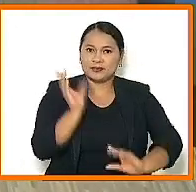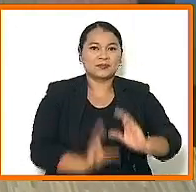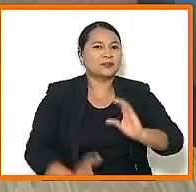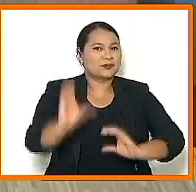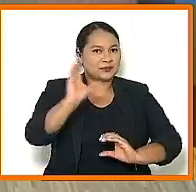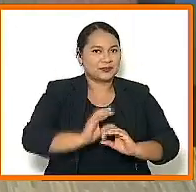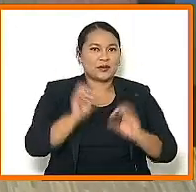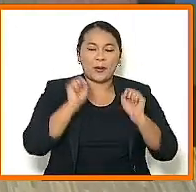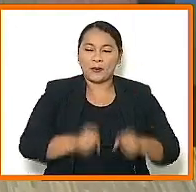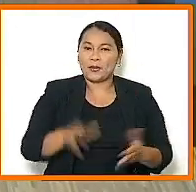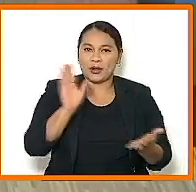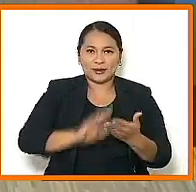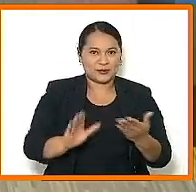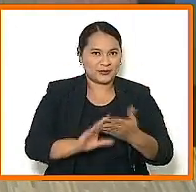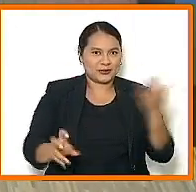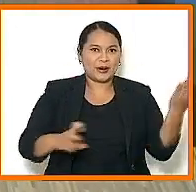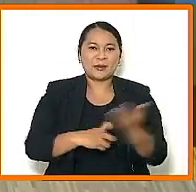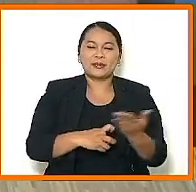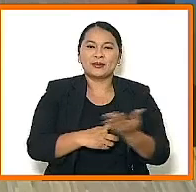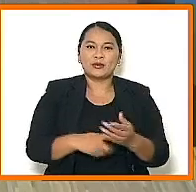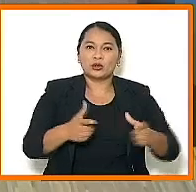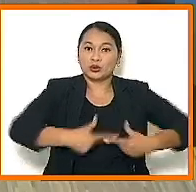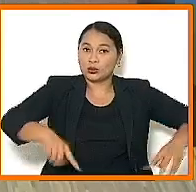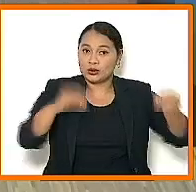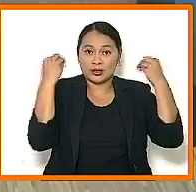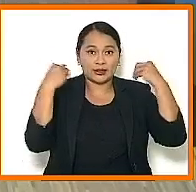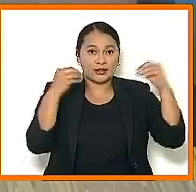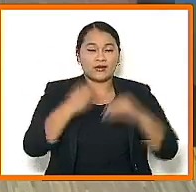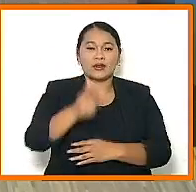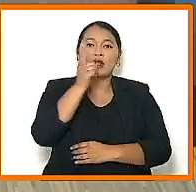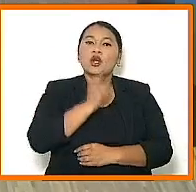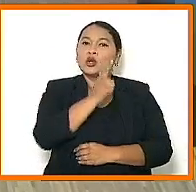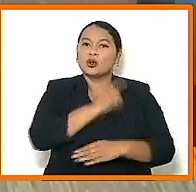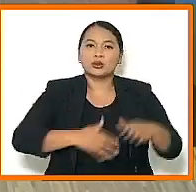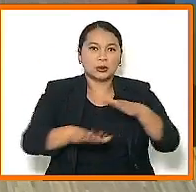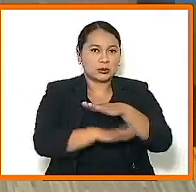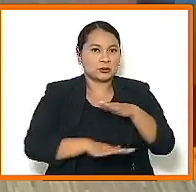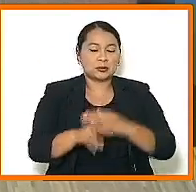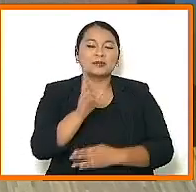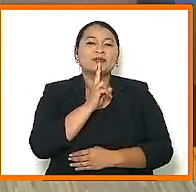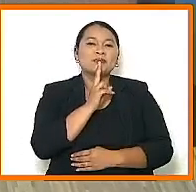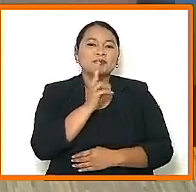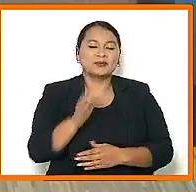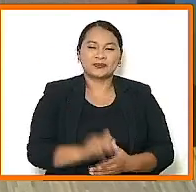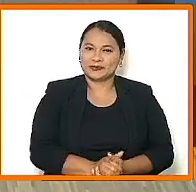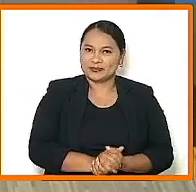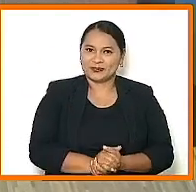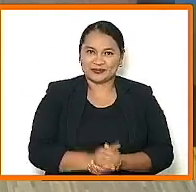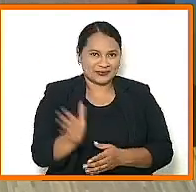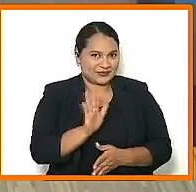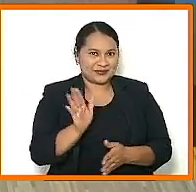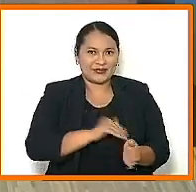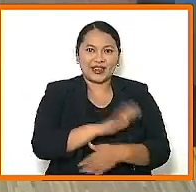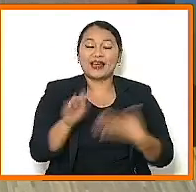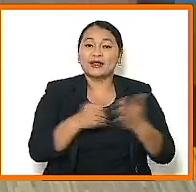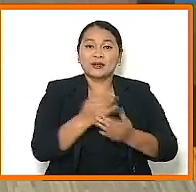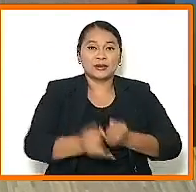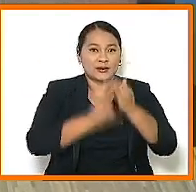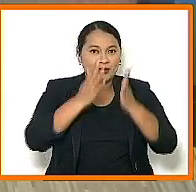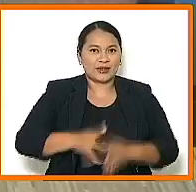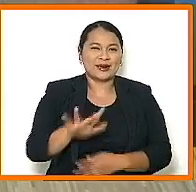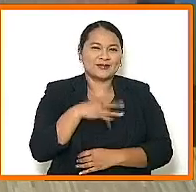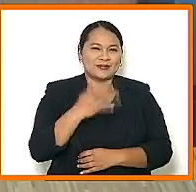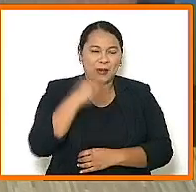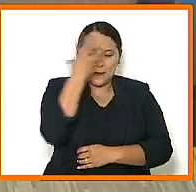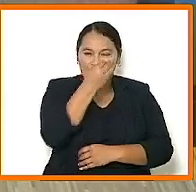jugada doble. Aún estás a tiempo de adquirir tus boletos en nuestros Loto Centros y kioscos a nivel nacional. Nos despedimos, queridos jugadores, deseándoles